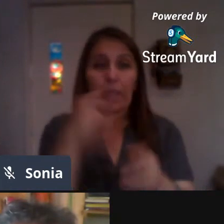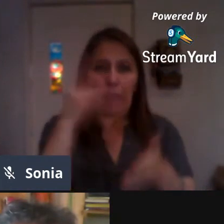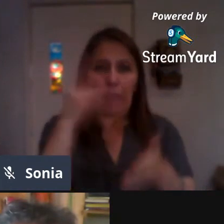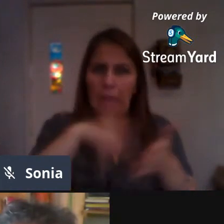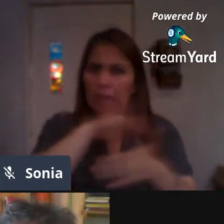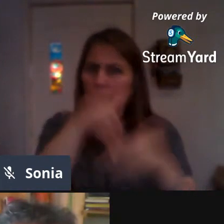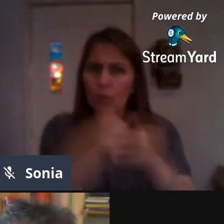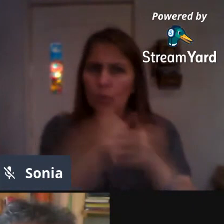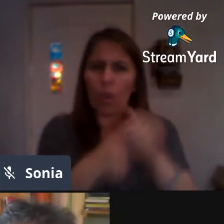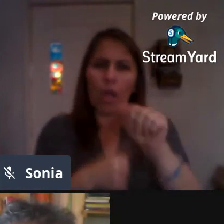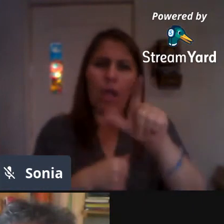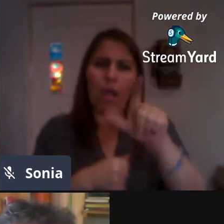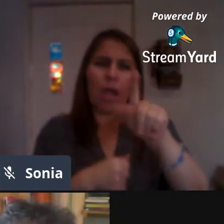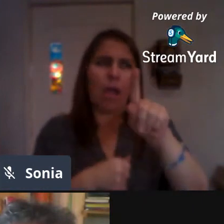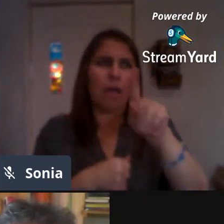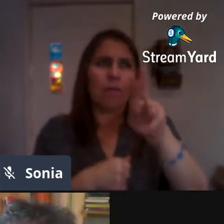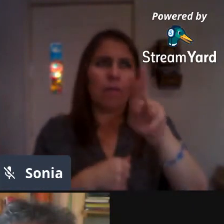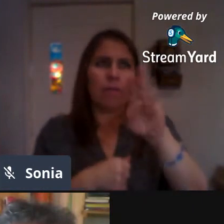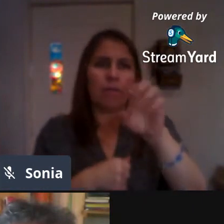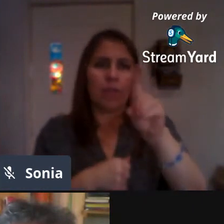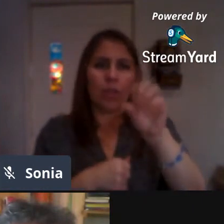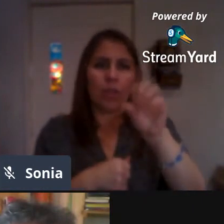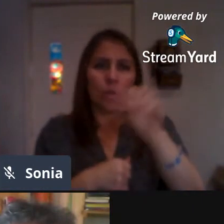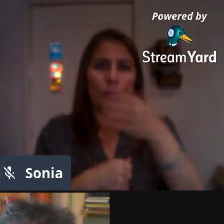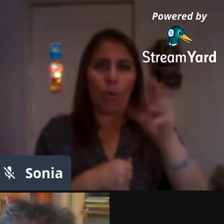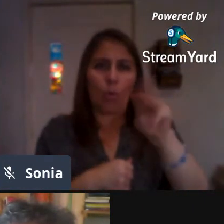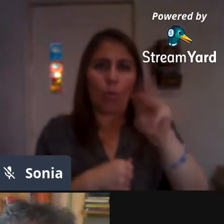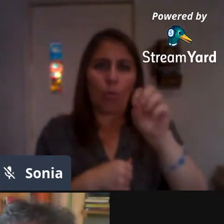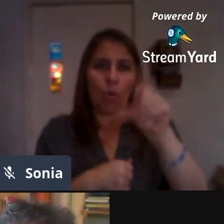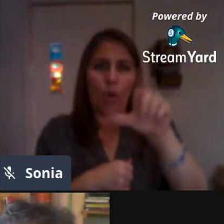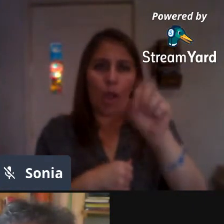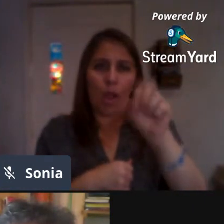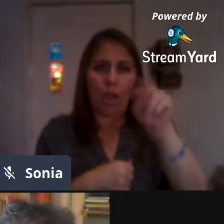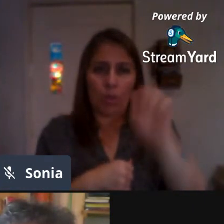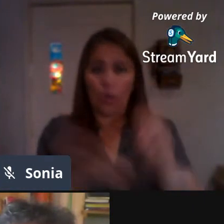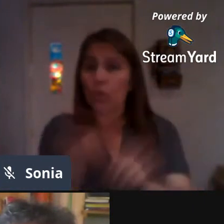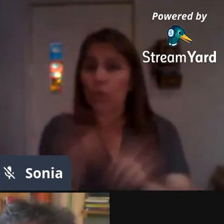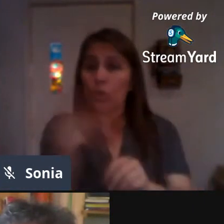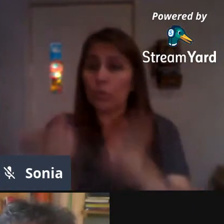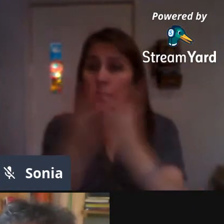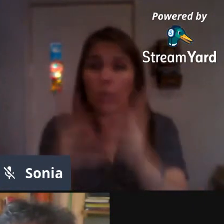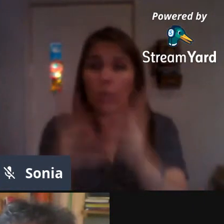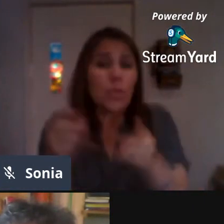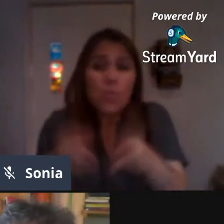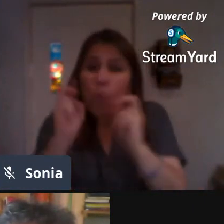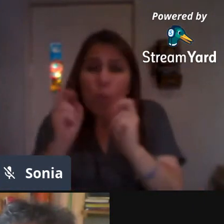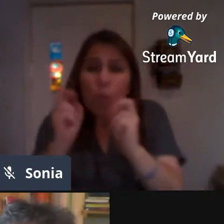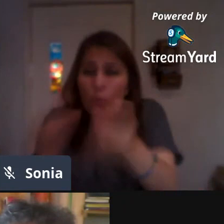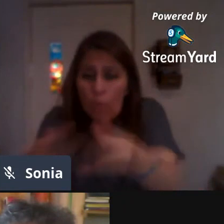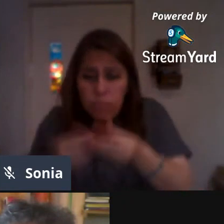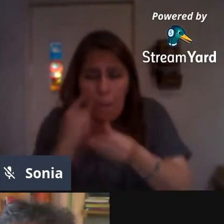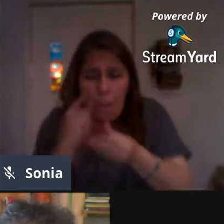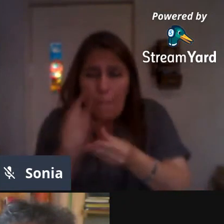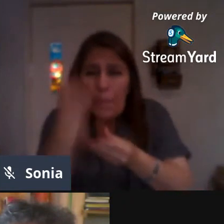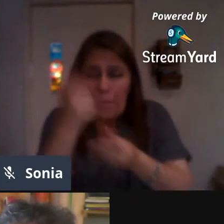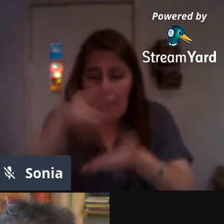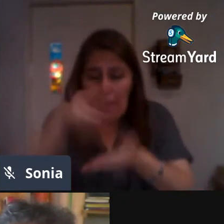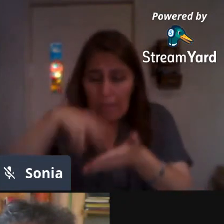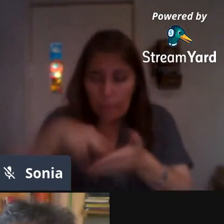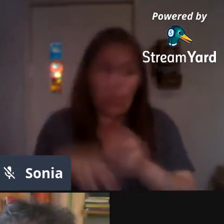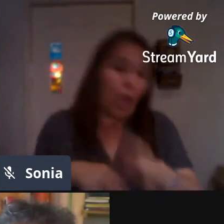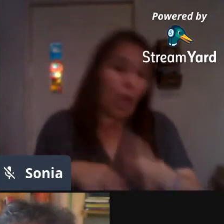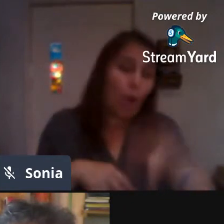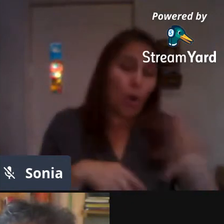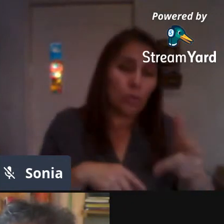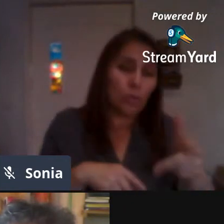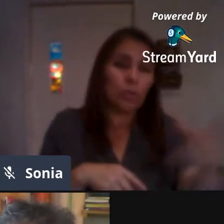apenas como por primera vez es el libro pero también está alguien que ha trasegado jacko y conversó con